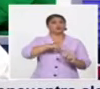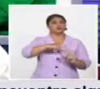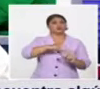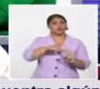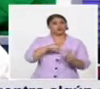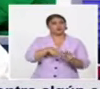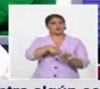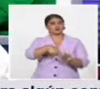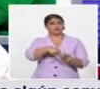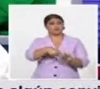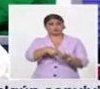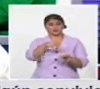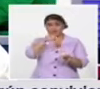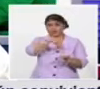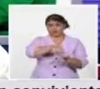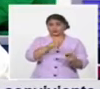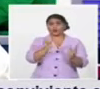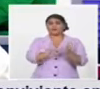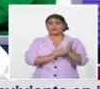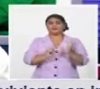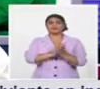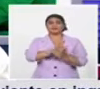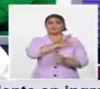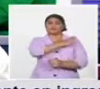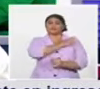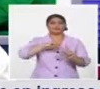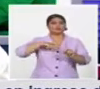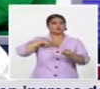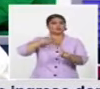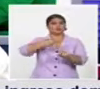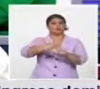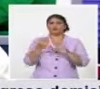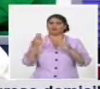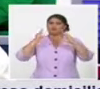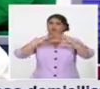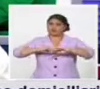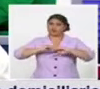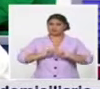desde el mes de marzo no confirma casos pediátricos.